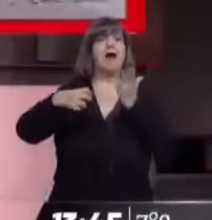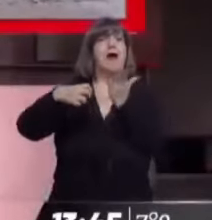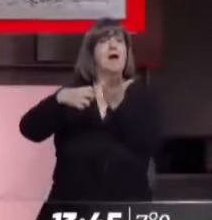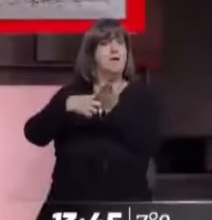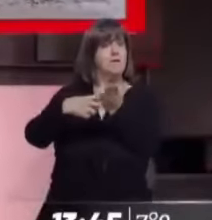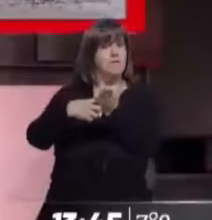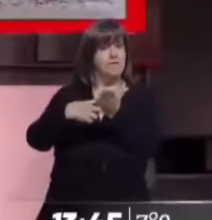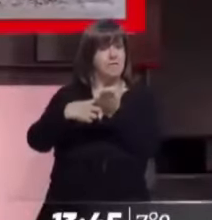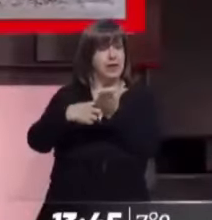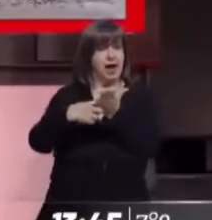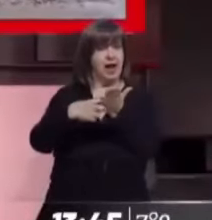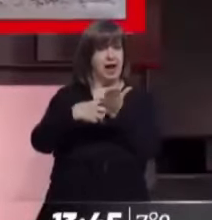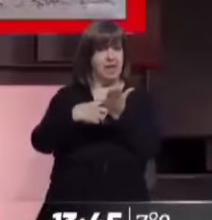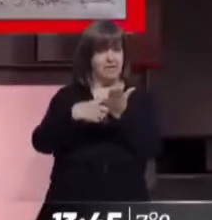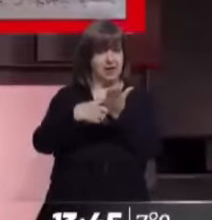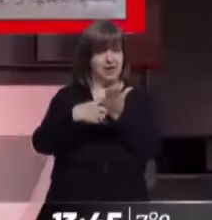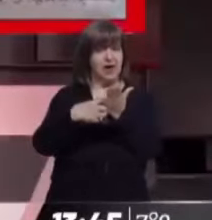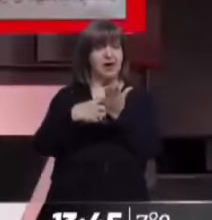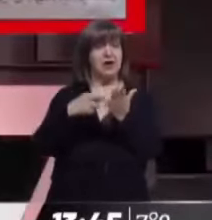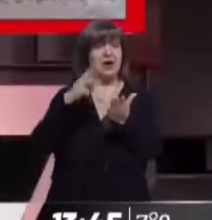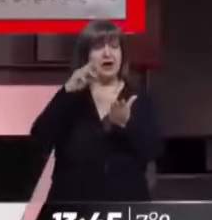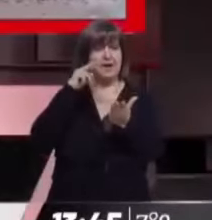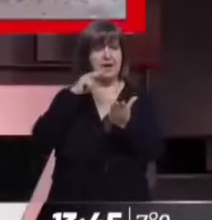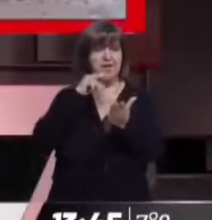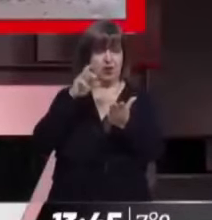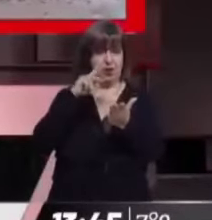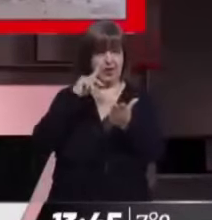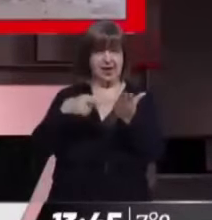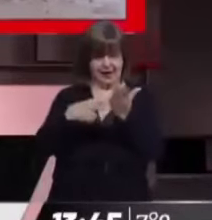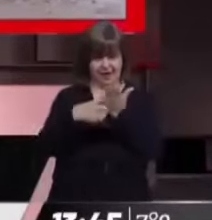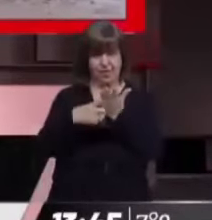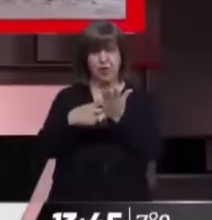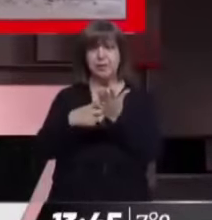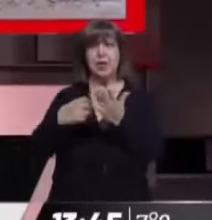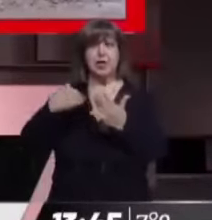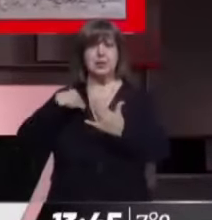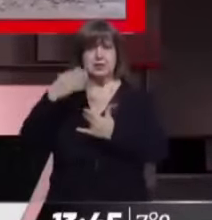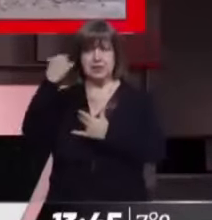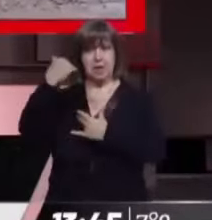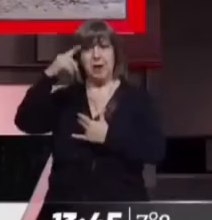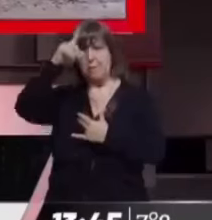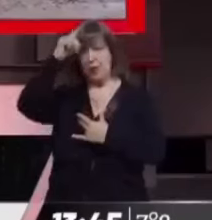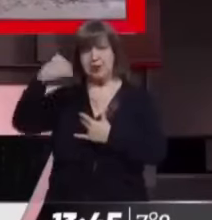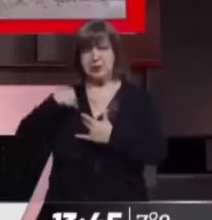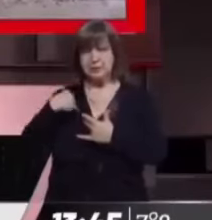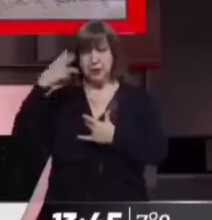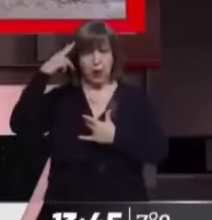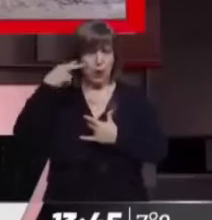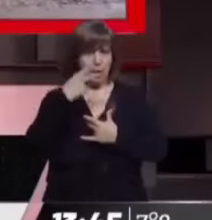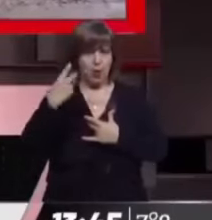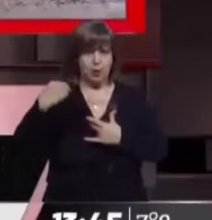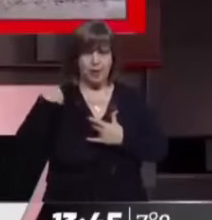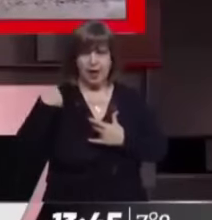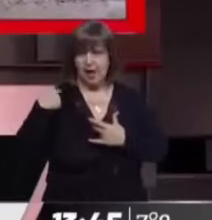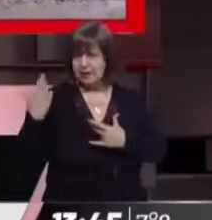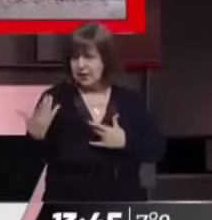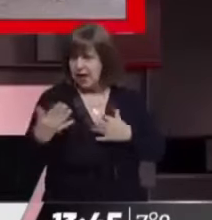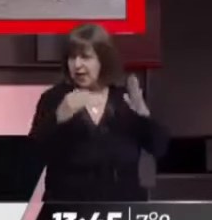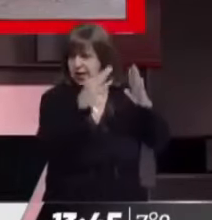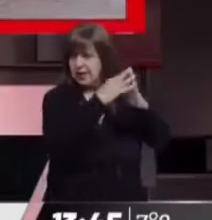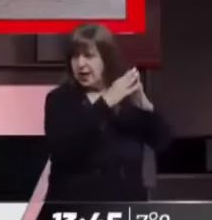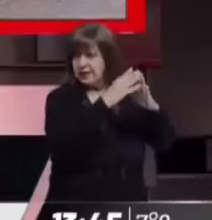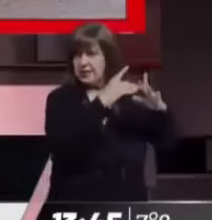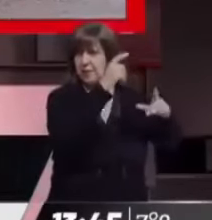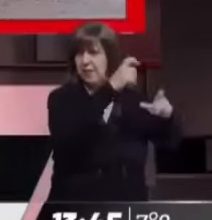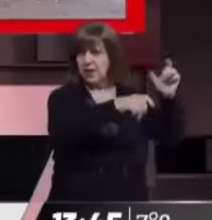del protocolo de crisis. Uh-huh. A raíz de un llamado que entró en 911, donde daba cuenta